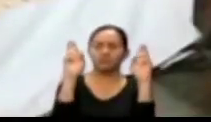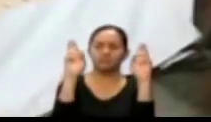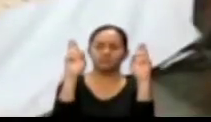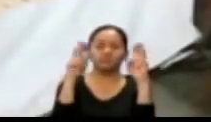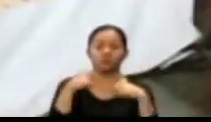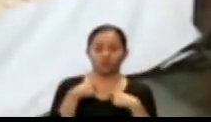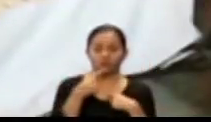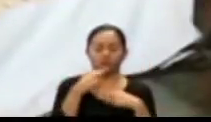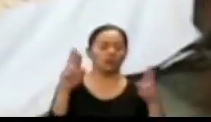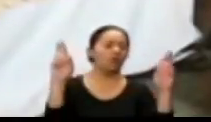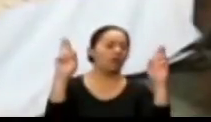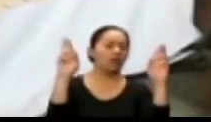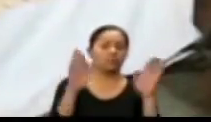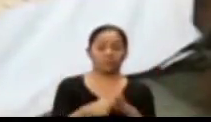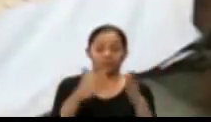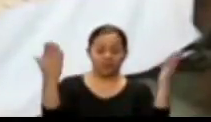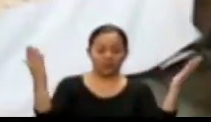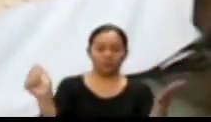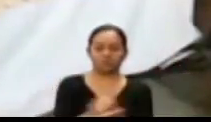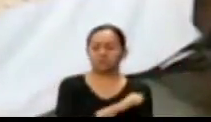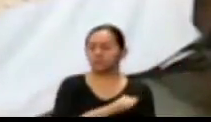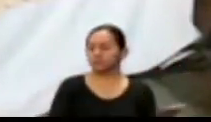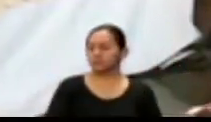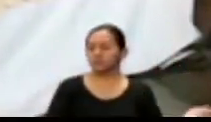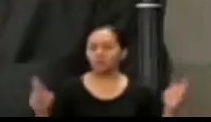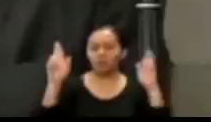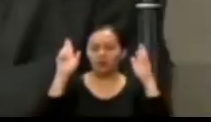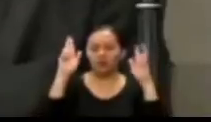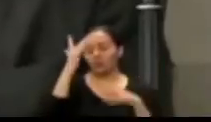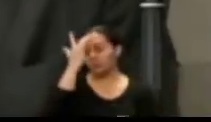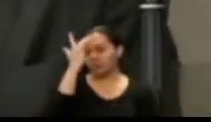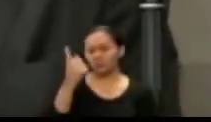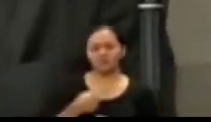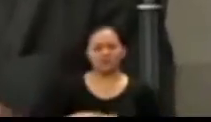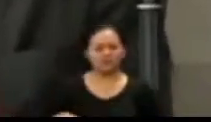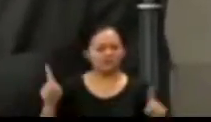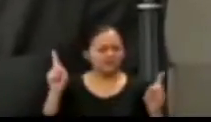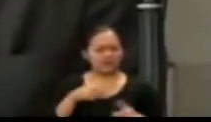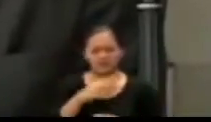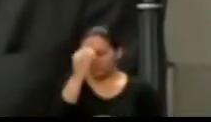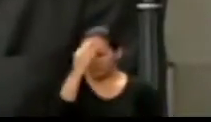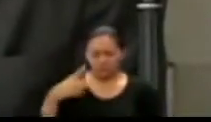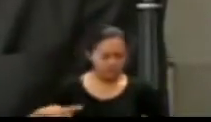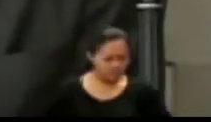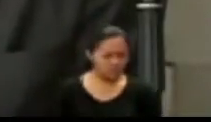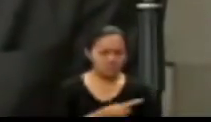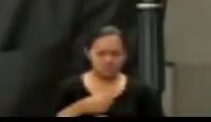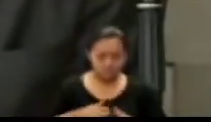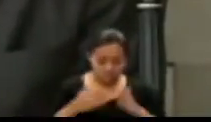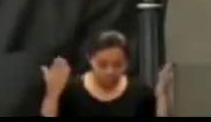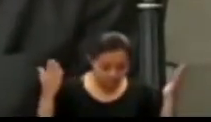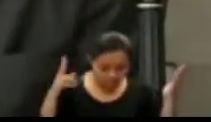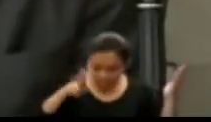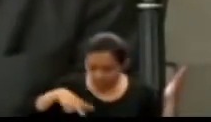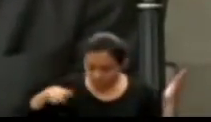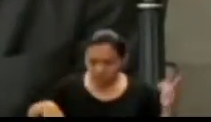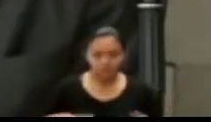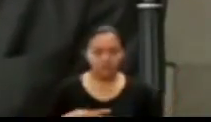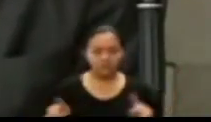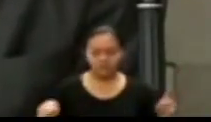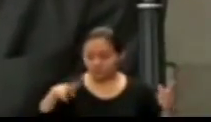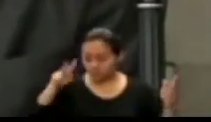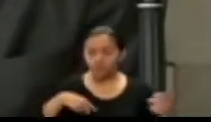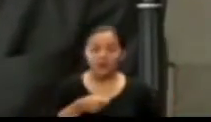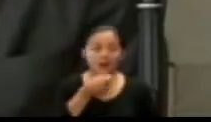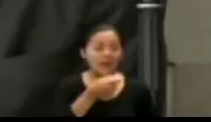porque también se puede hacer una información totalmente distinta a escolares. Pero hay que tener mucho cuidado con la oposición y con